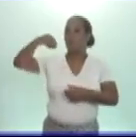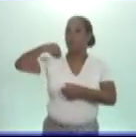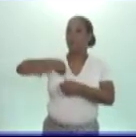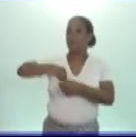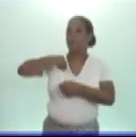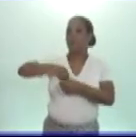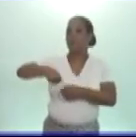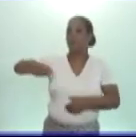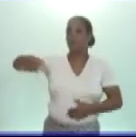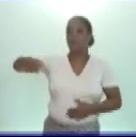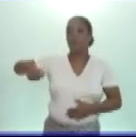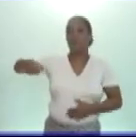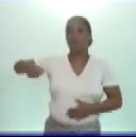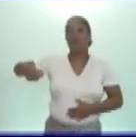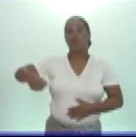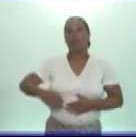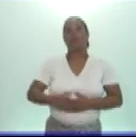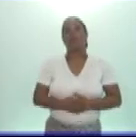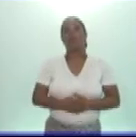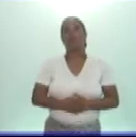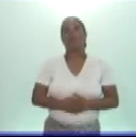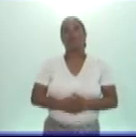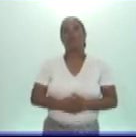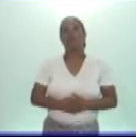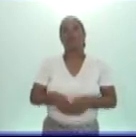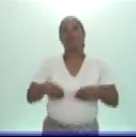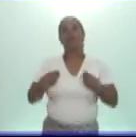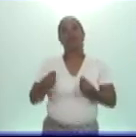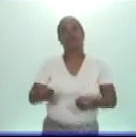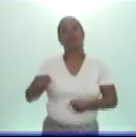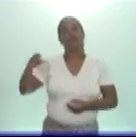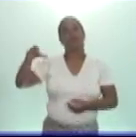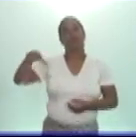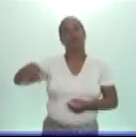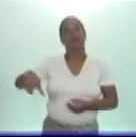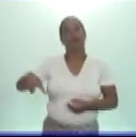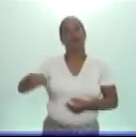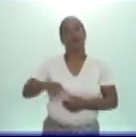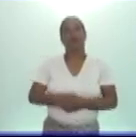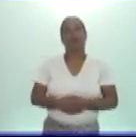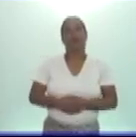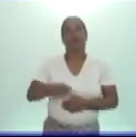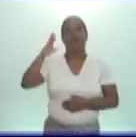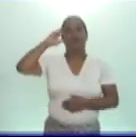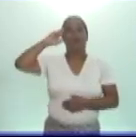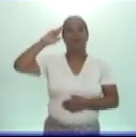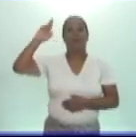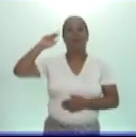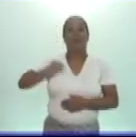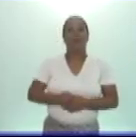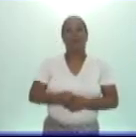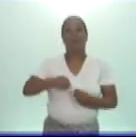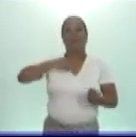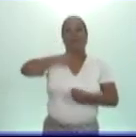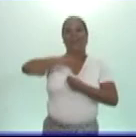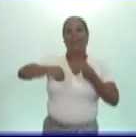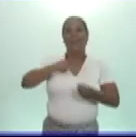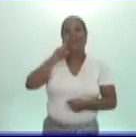frascos hay, y está dado en gramos. Bueno, recuerden, en la convención